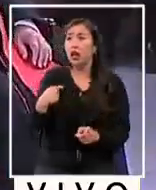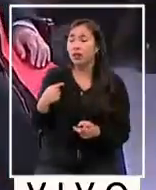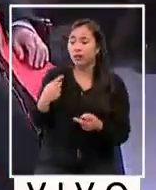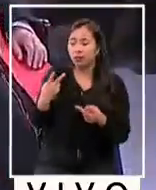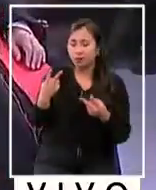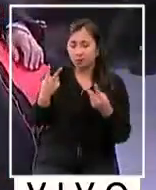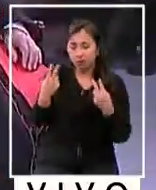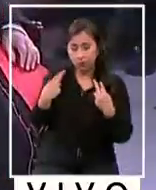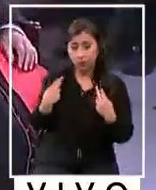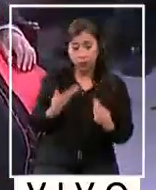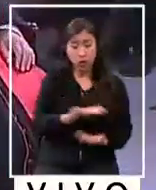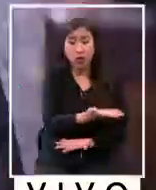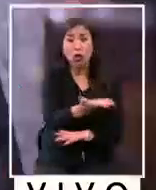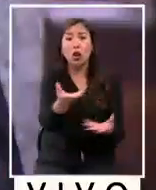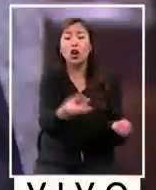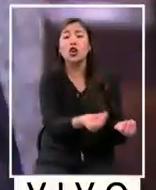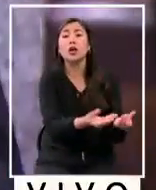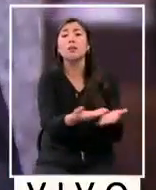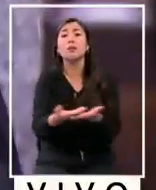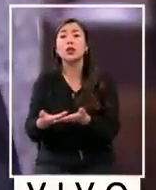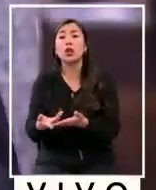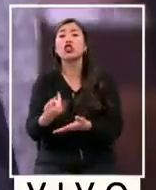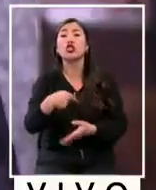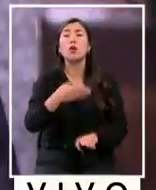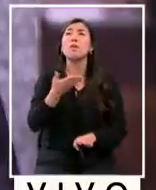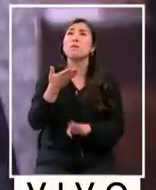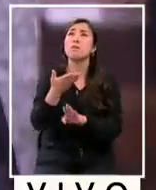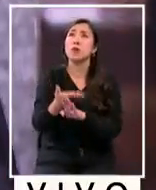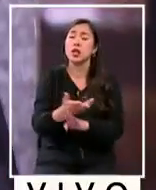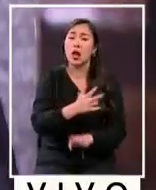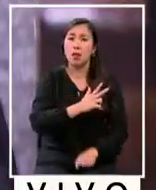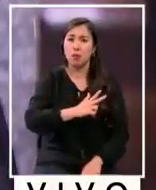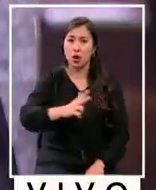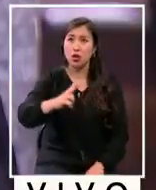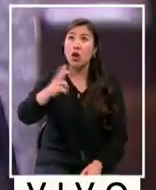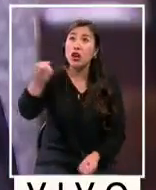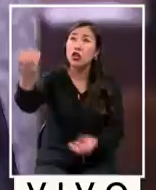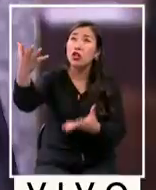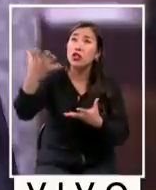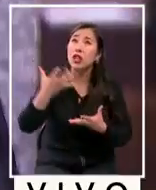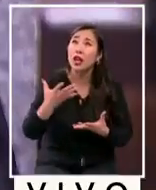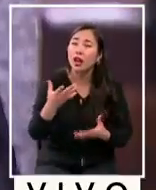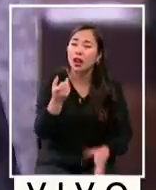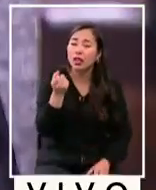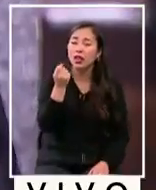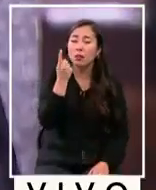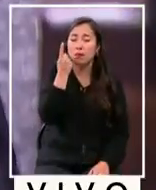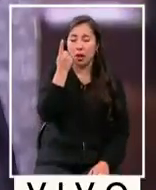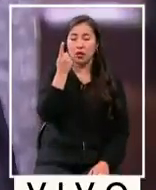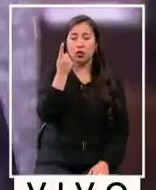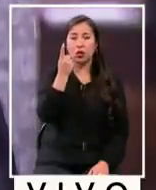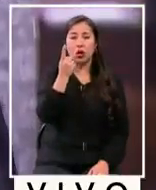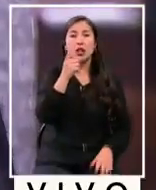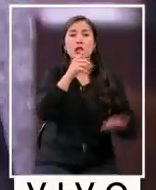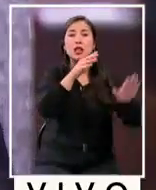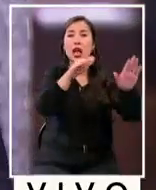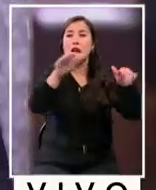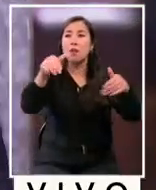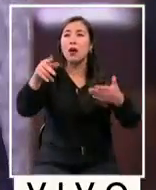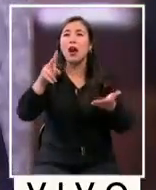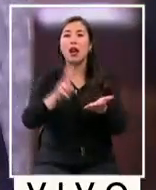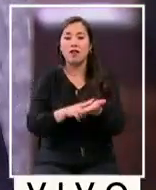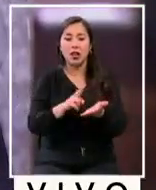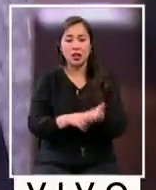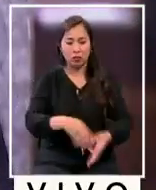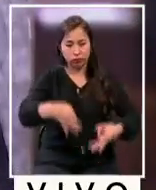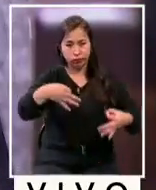Por eso los invito a que pidamos a Dios nos dé la lucidez de llamar a la realidad por su